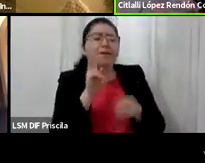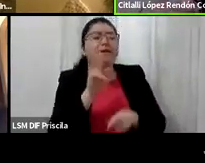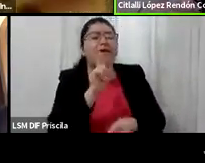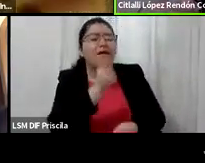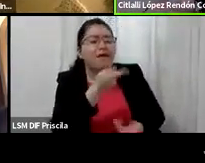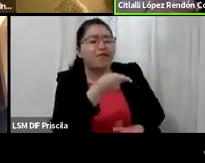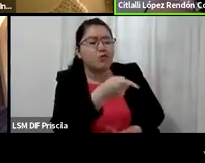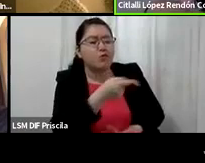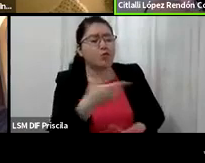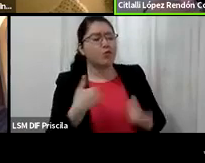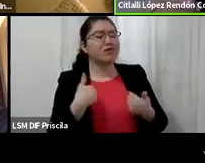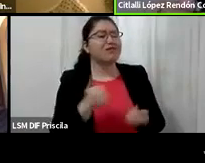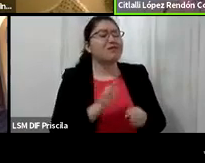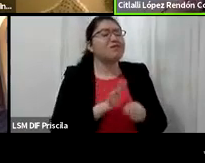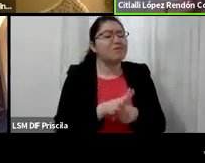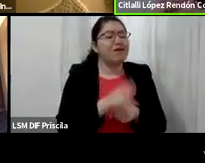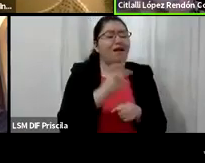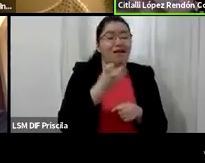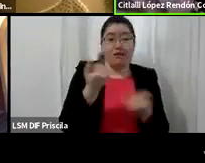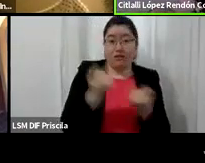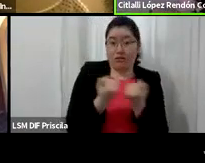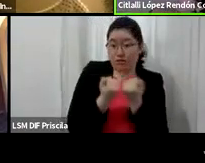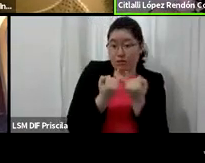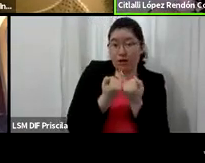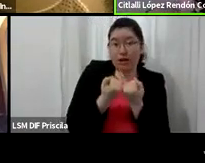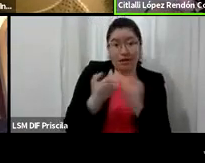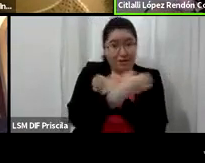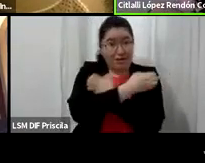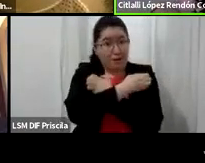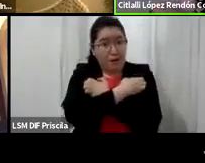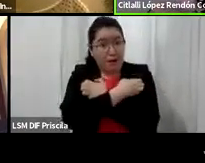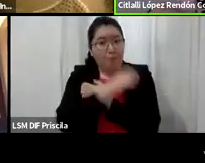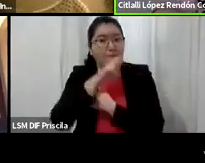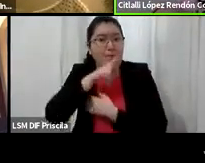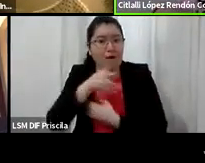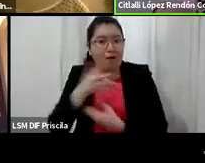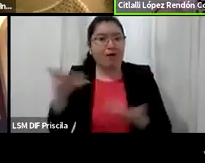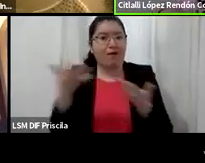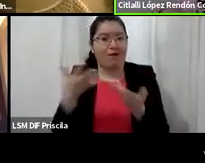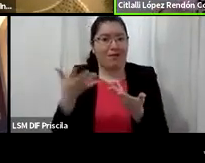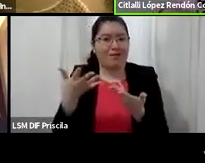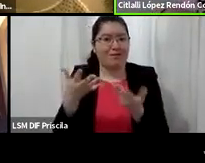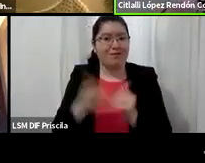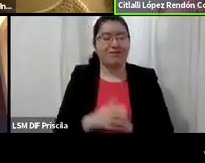y así proponer nuevos espacios educativos en nuestro caso, ¿no?